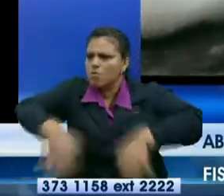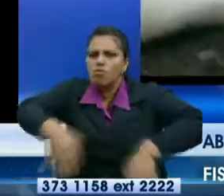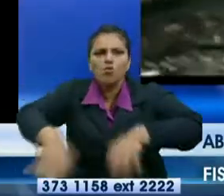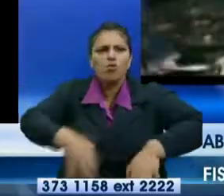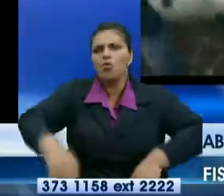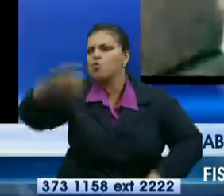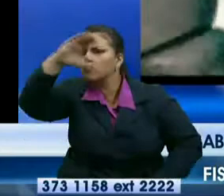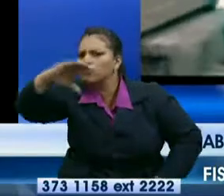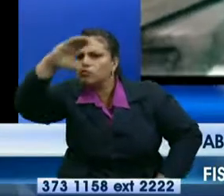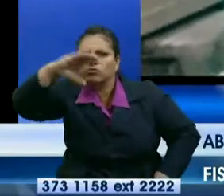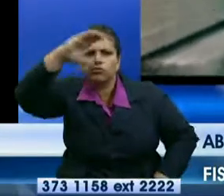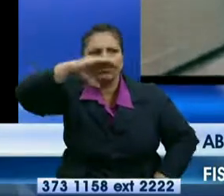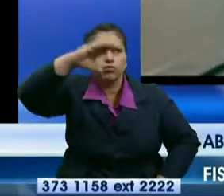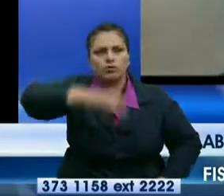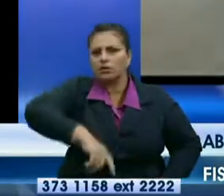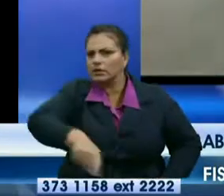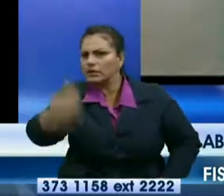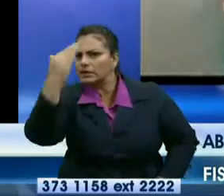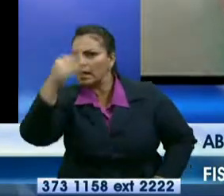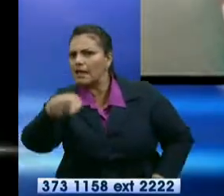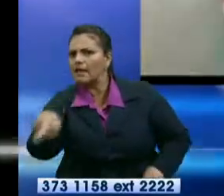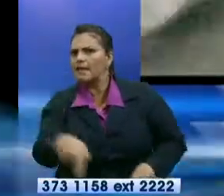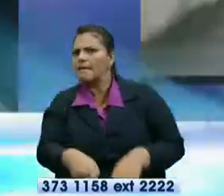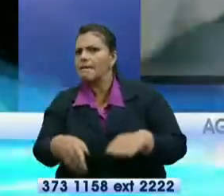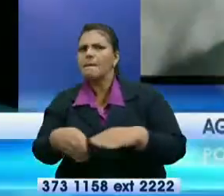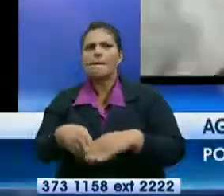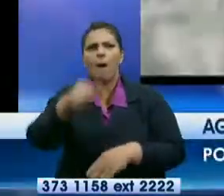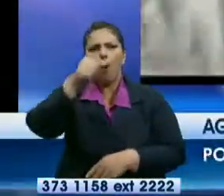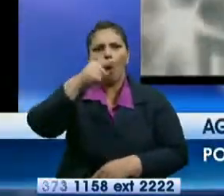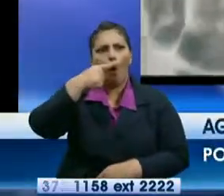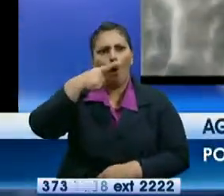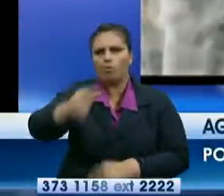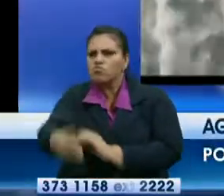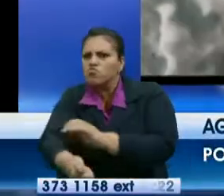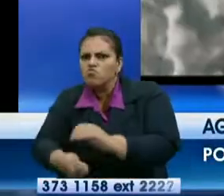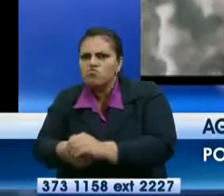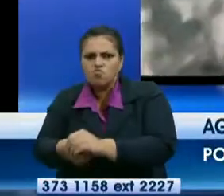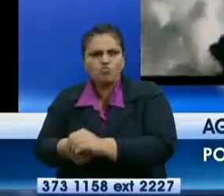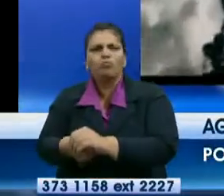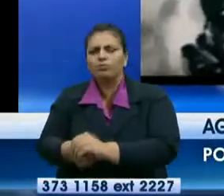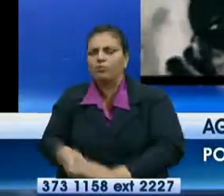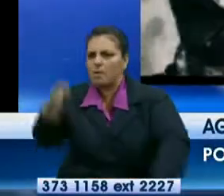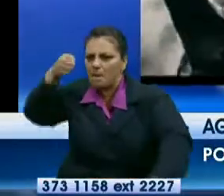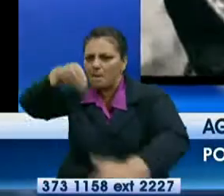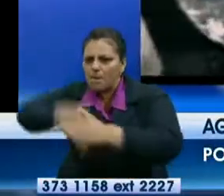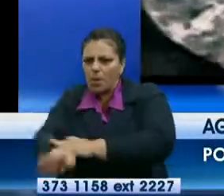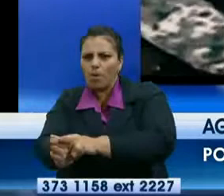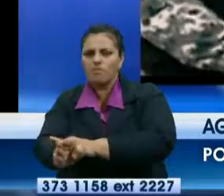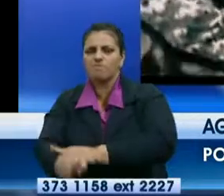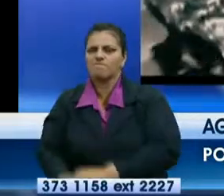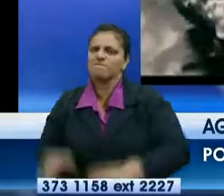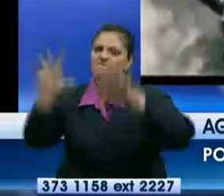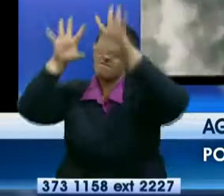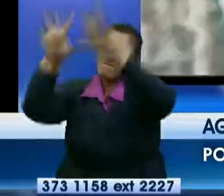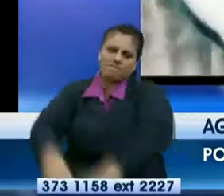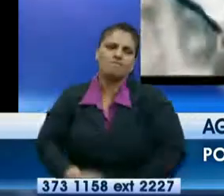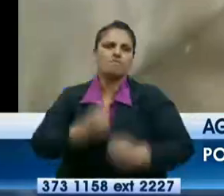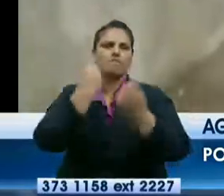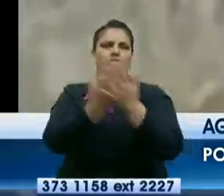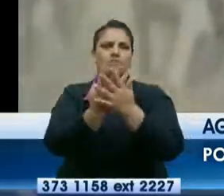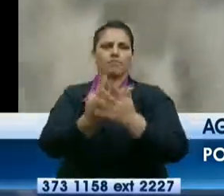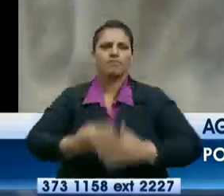respectivo de este auxilio y se logró la captura de este ciudadano fue es requerido por la justicia de argentina